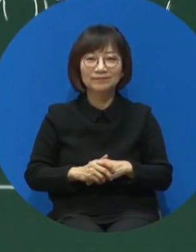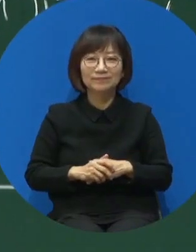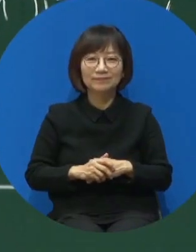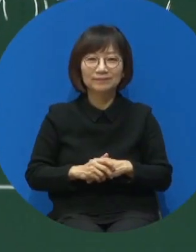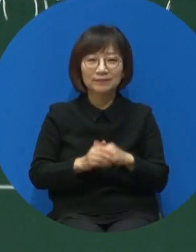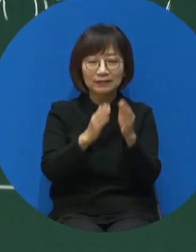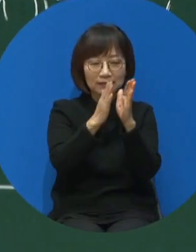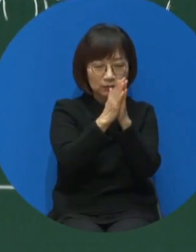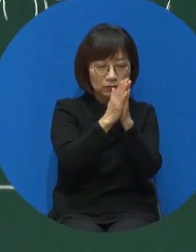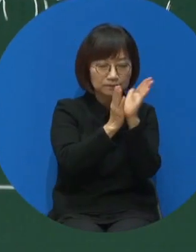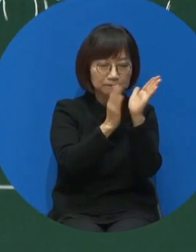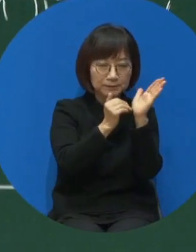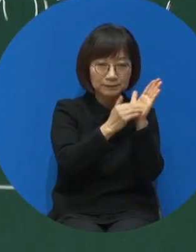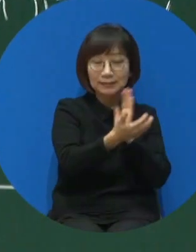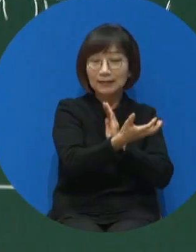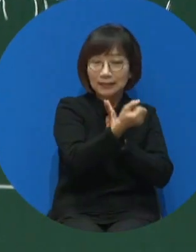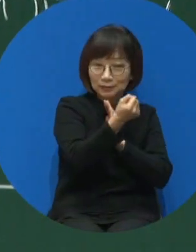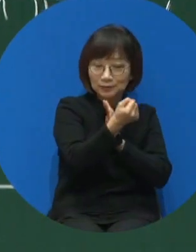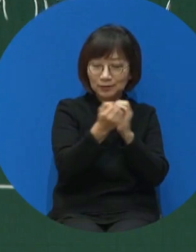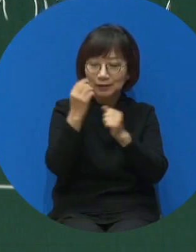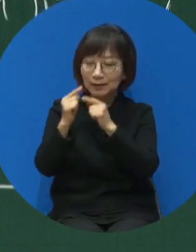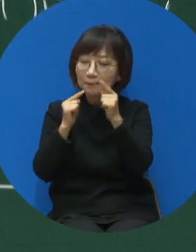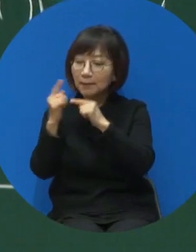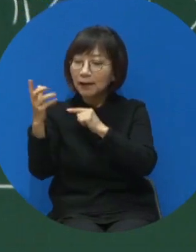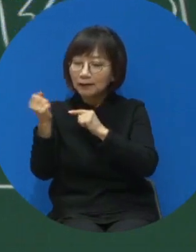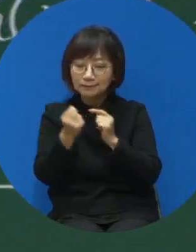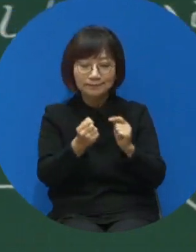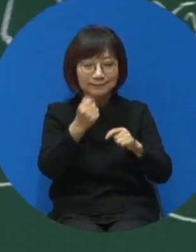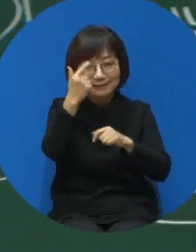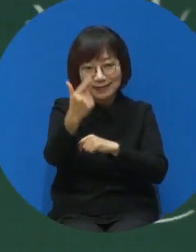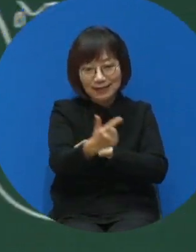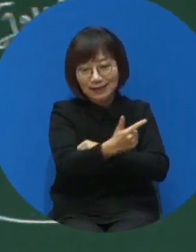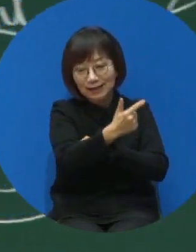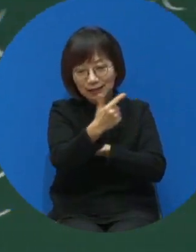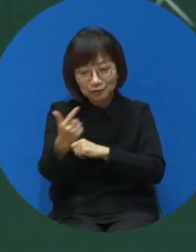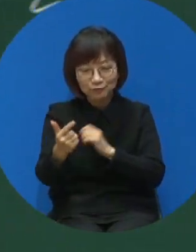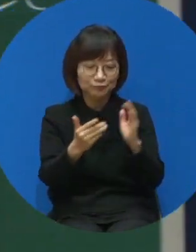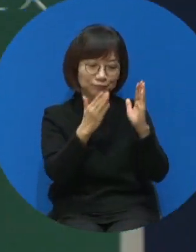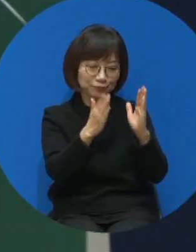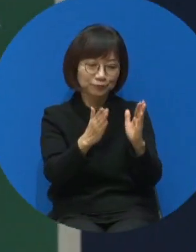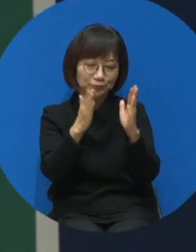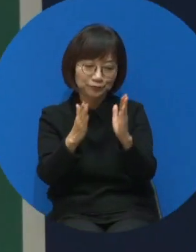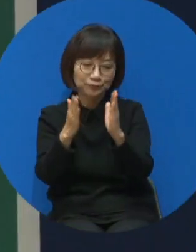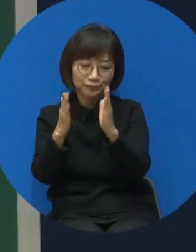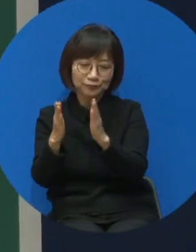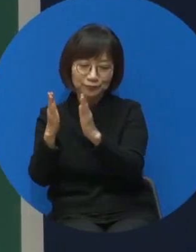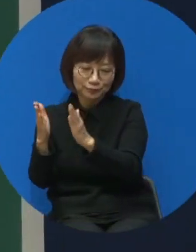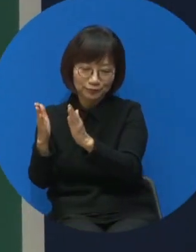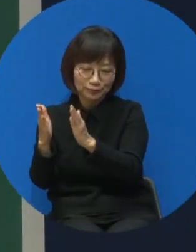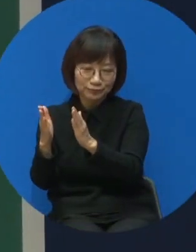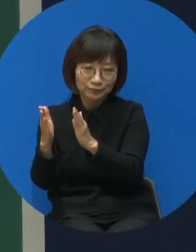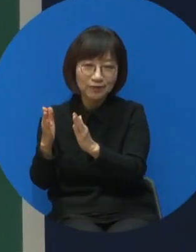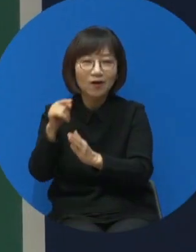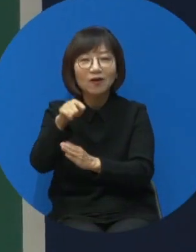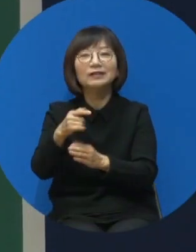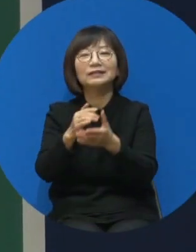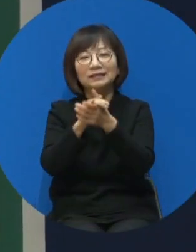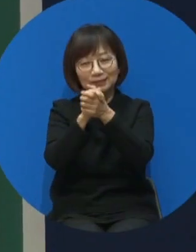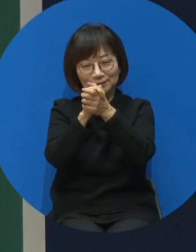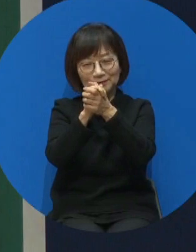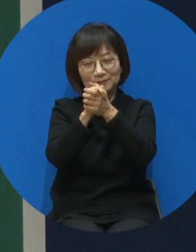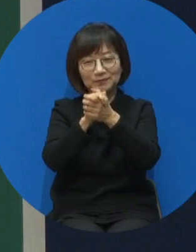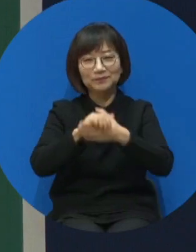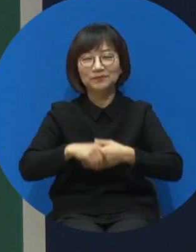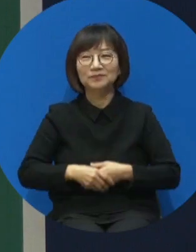someone que ha sido entonces en esa noche durante todo el día lo que ha pasado tienen que organizarlo